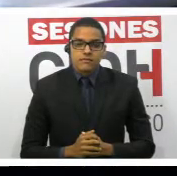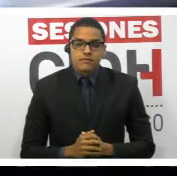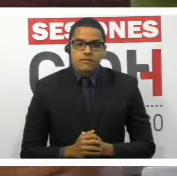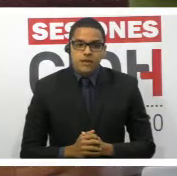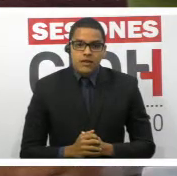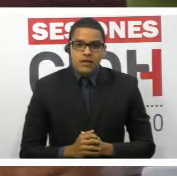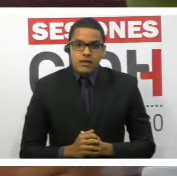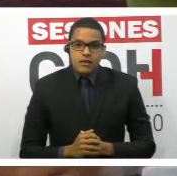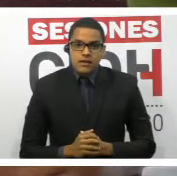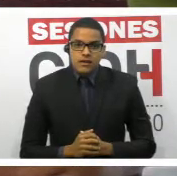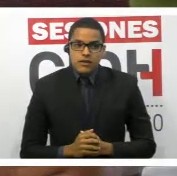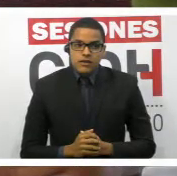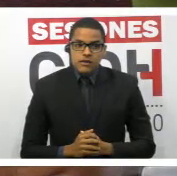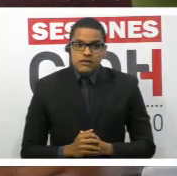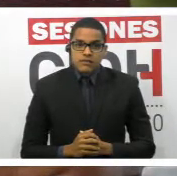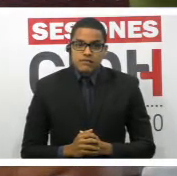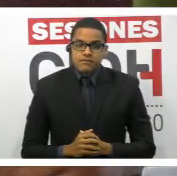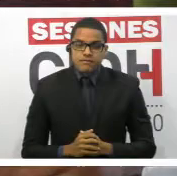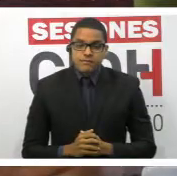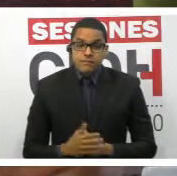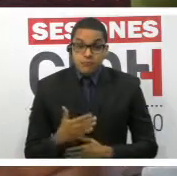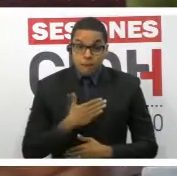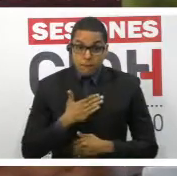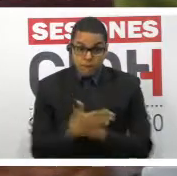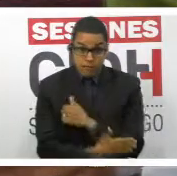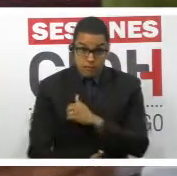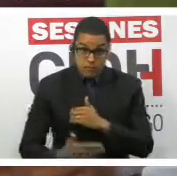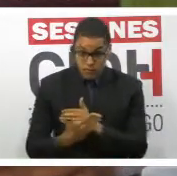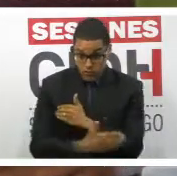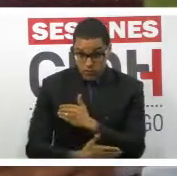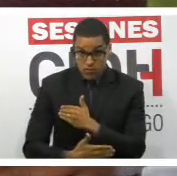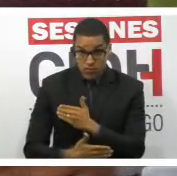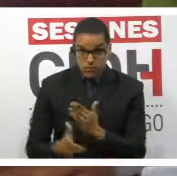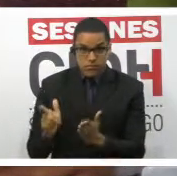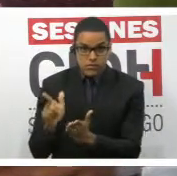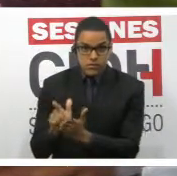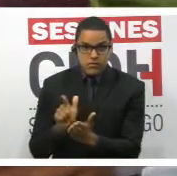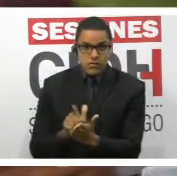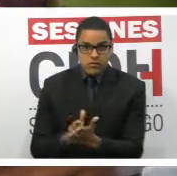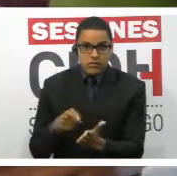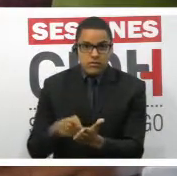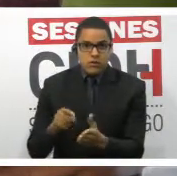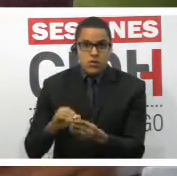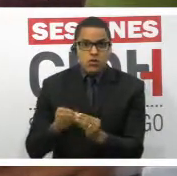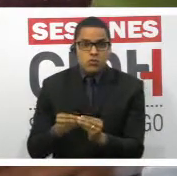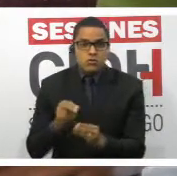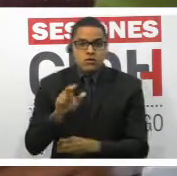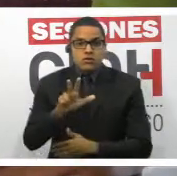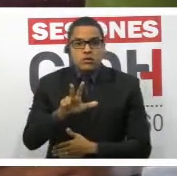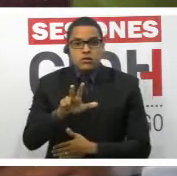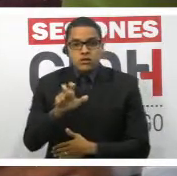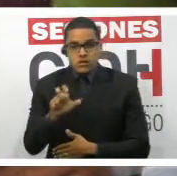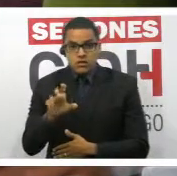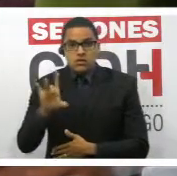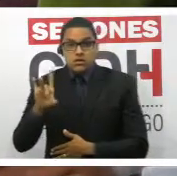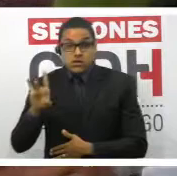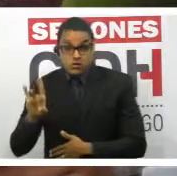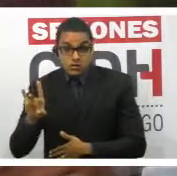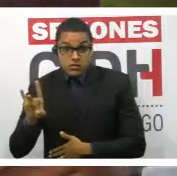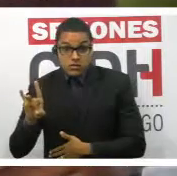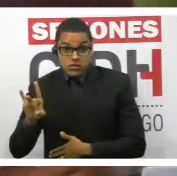mujeres mujeres con discapacidad en instituciones el artículo 308 del decreto-ley